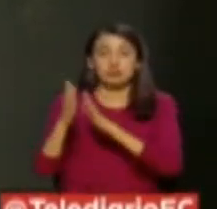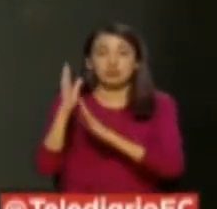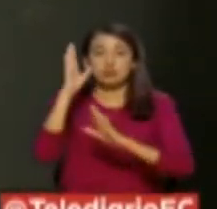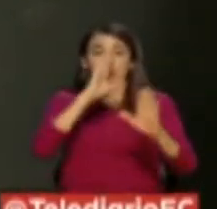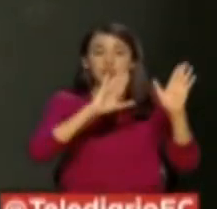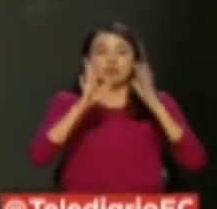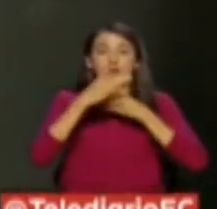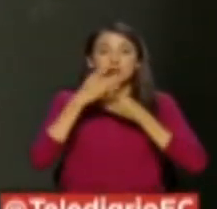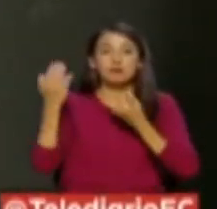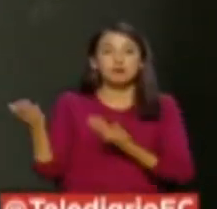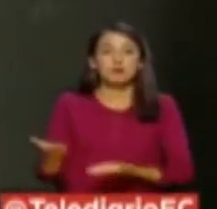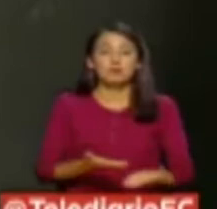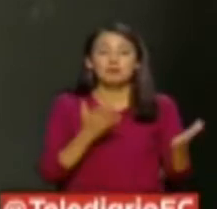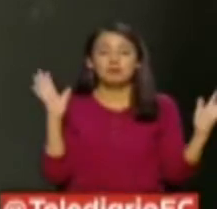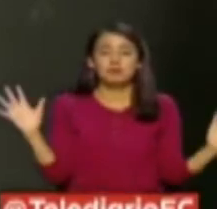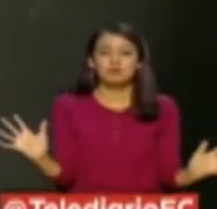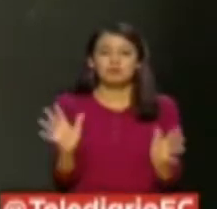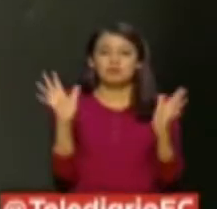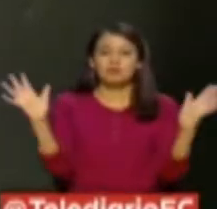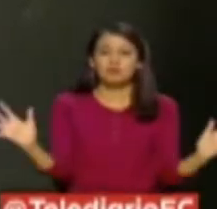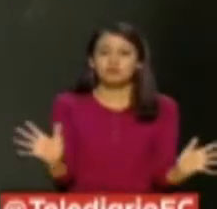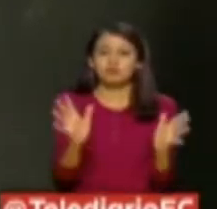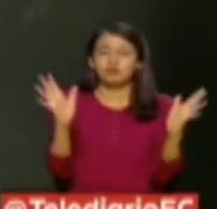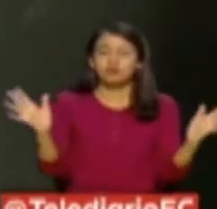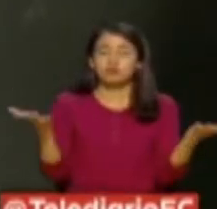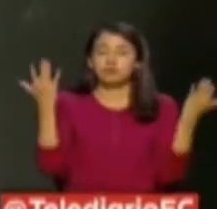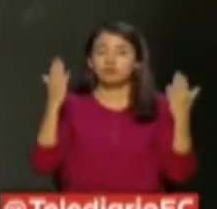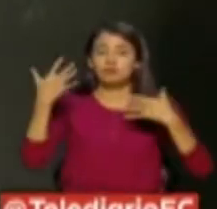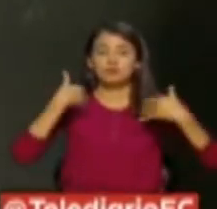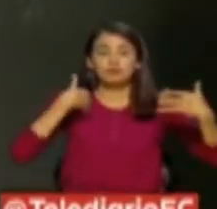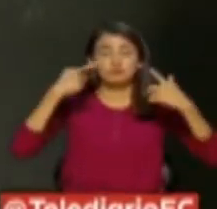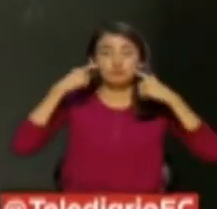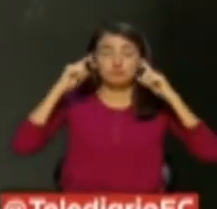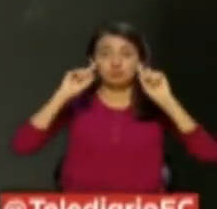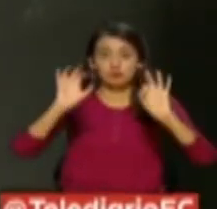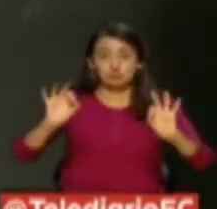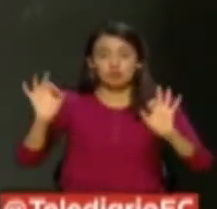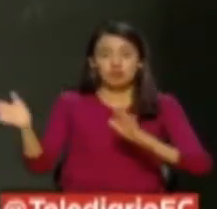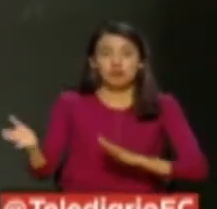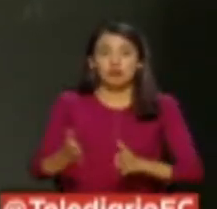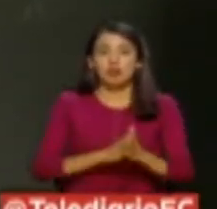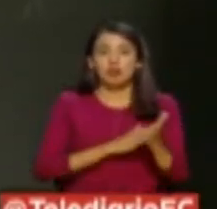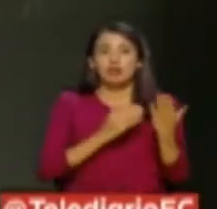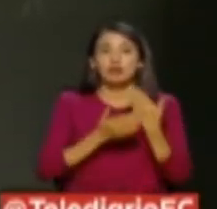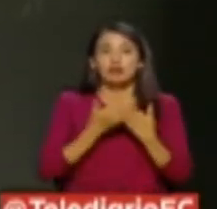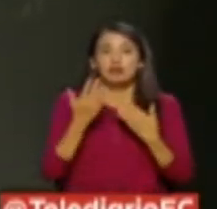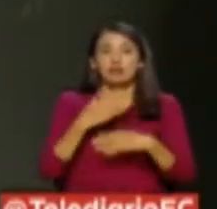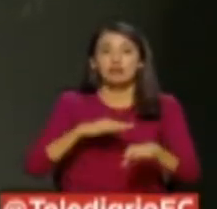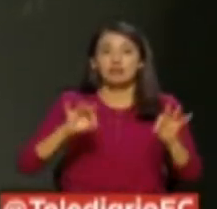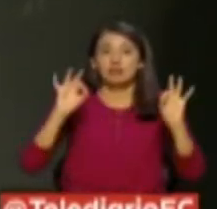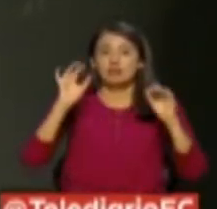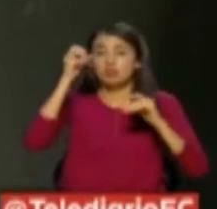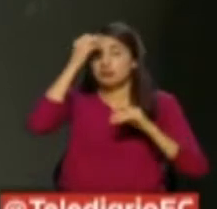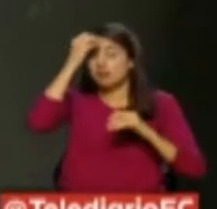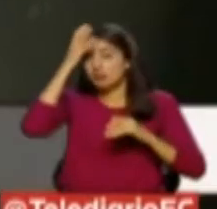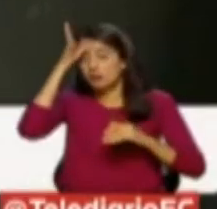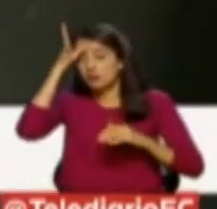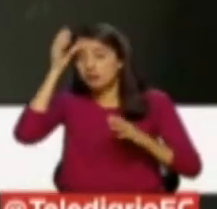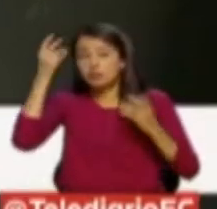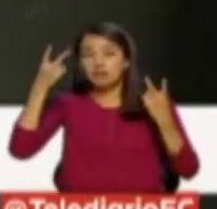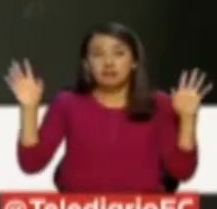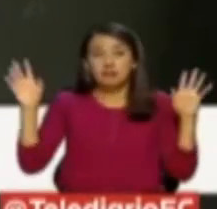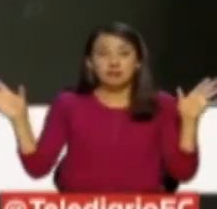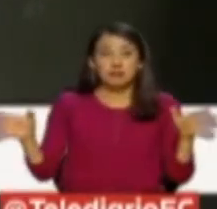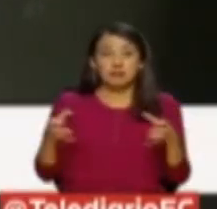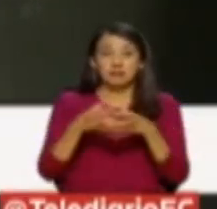poder incentivar y apoyar al arte ecuatoriano sobre todo el arte sensible al arte inteligente que en